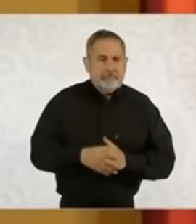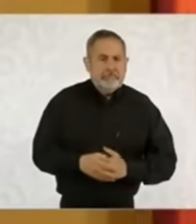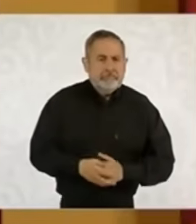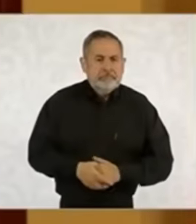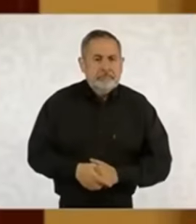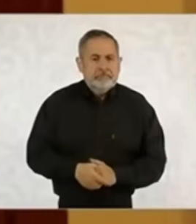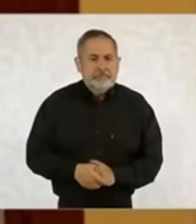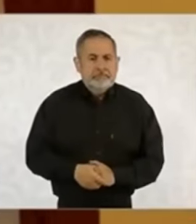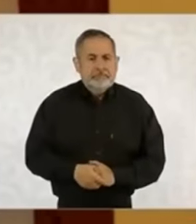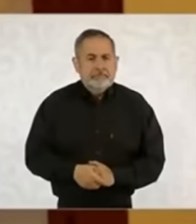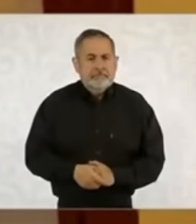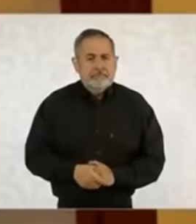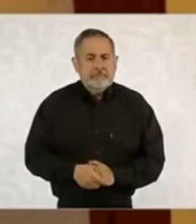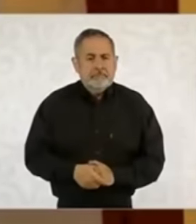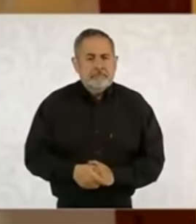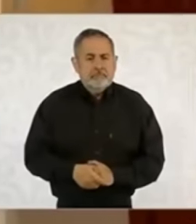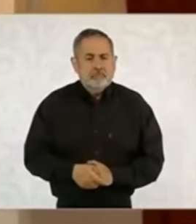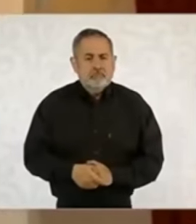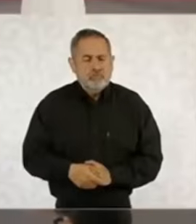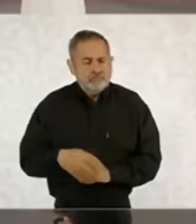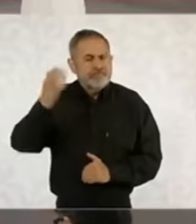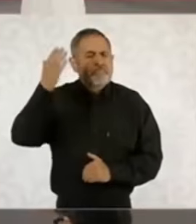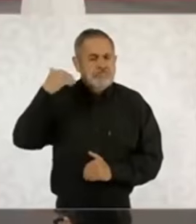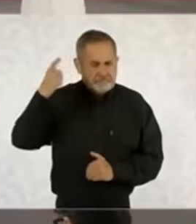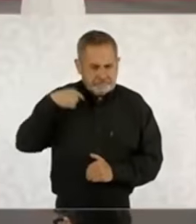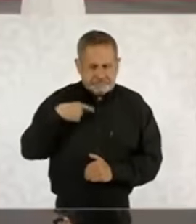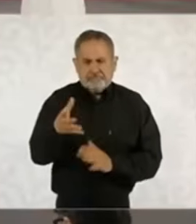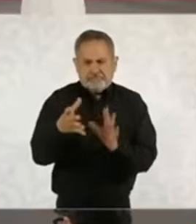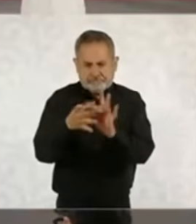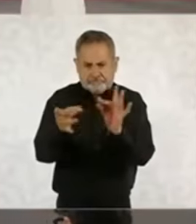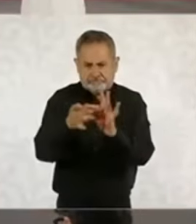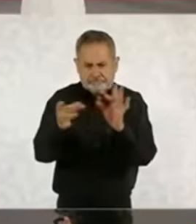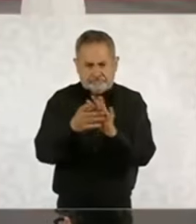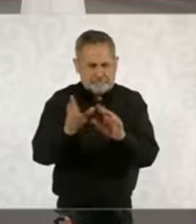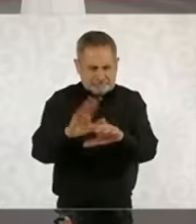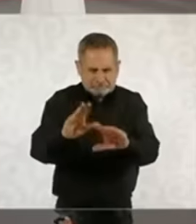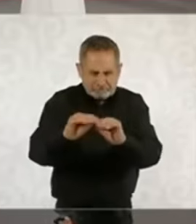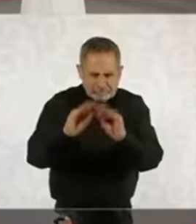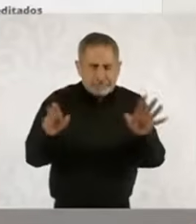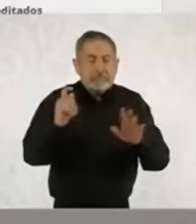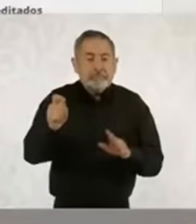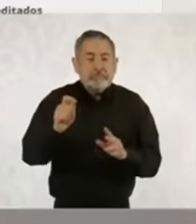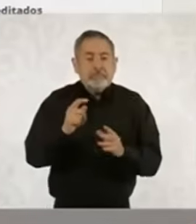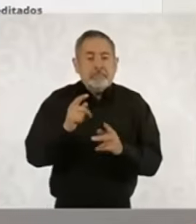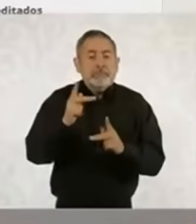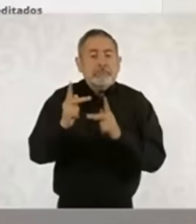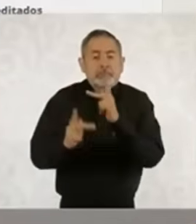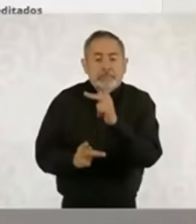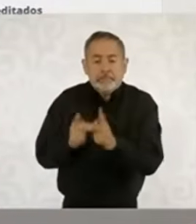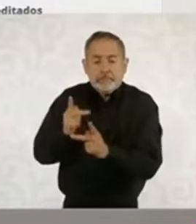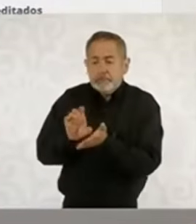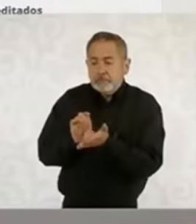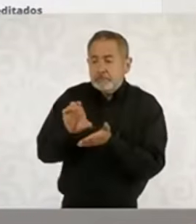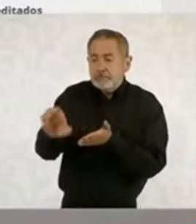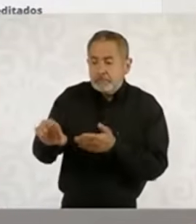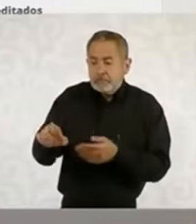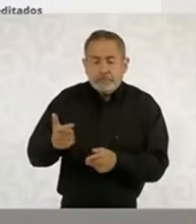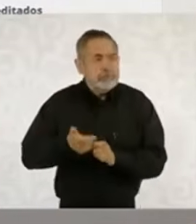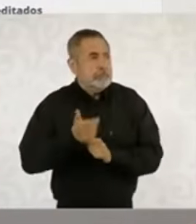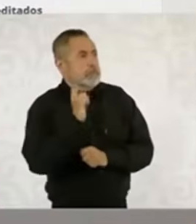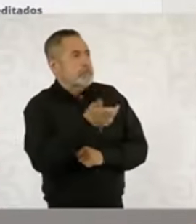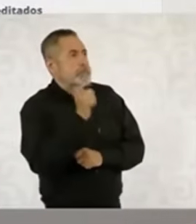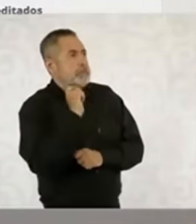tema que hemos platicado en otras ocasiones y que tiene que ver con los créditos impagables, como los